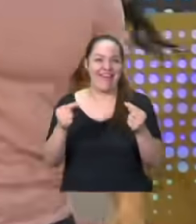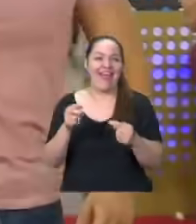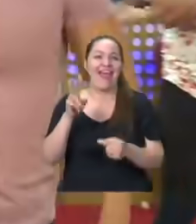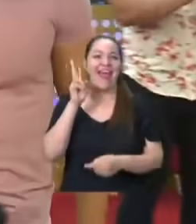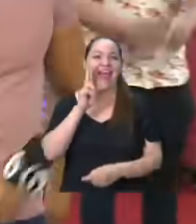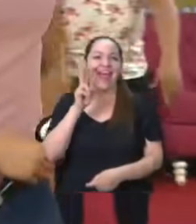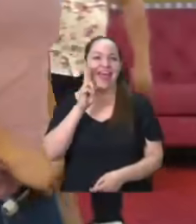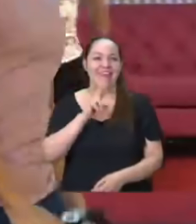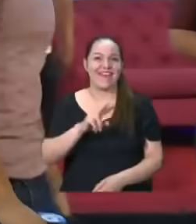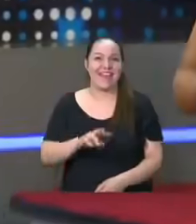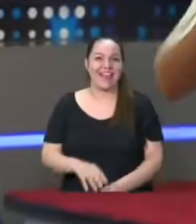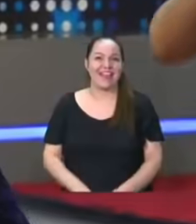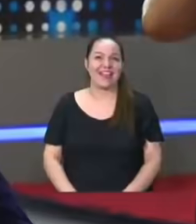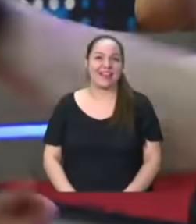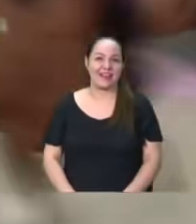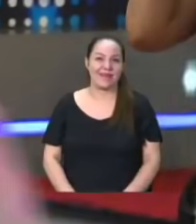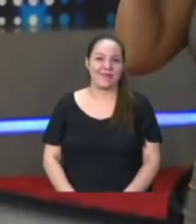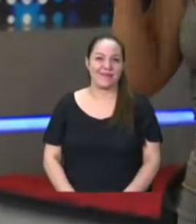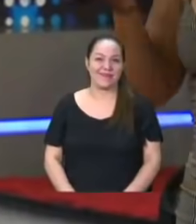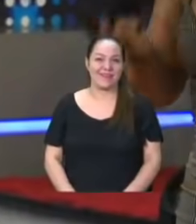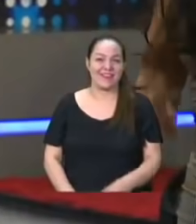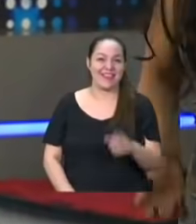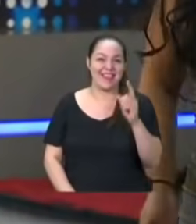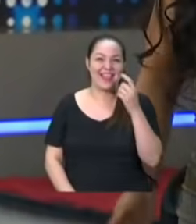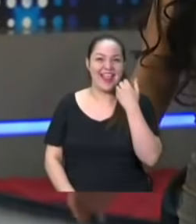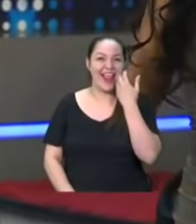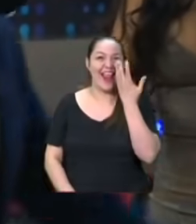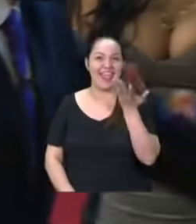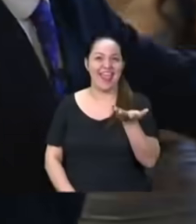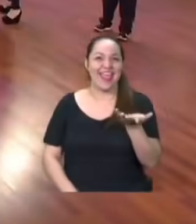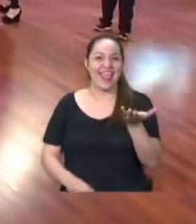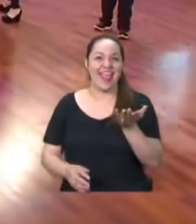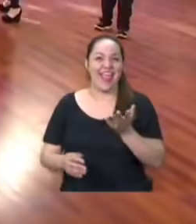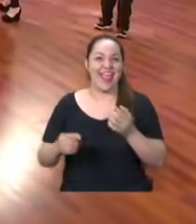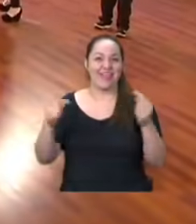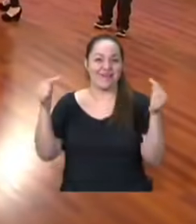chum! Ella lo que quiere, la ella reta. Lo... ¡Venga, venga!